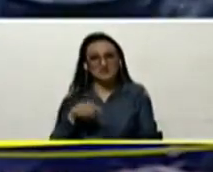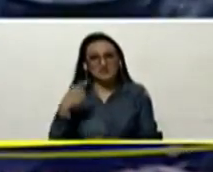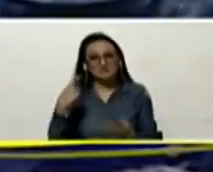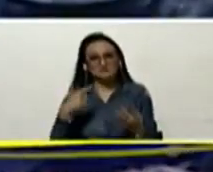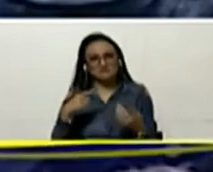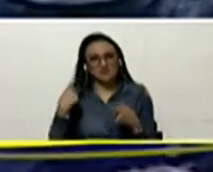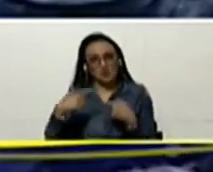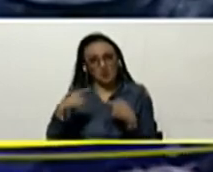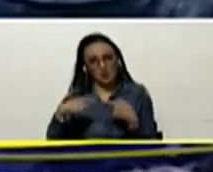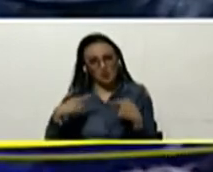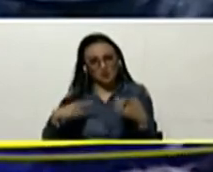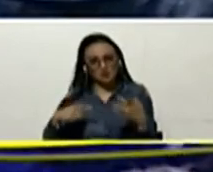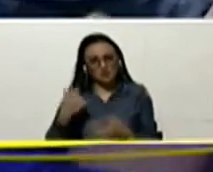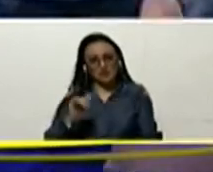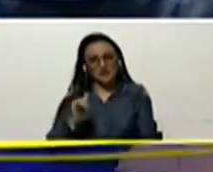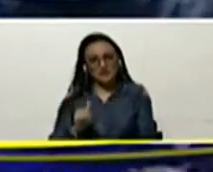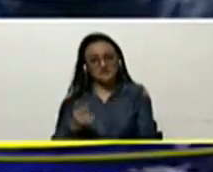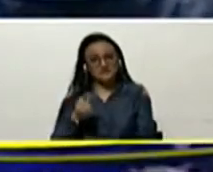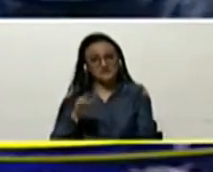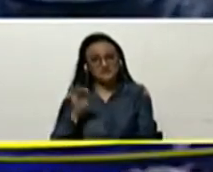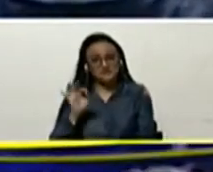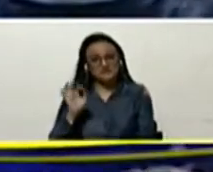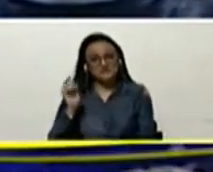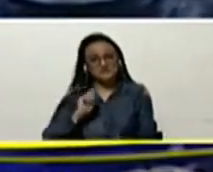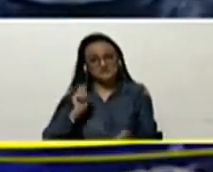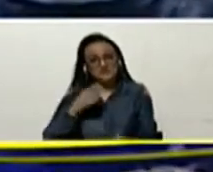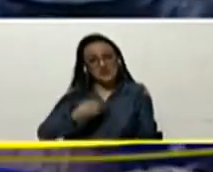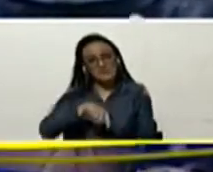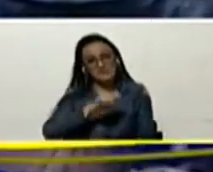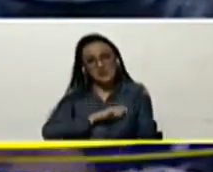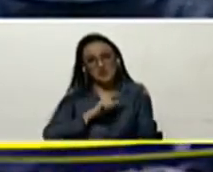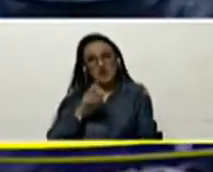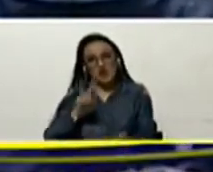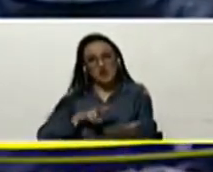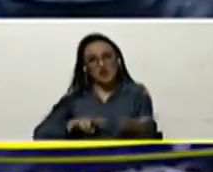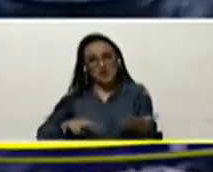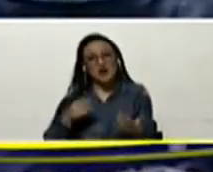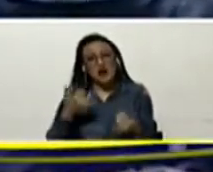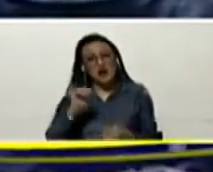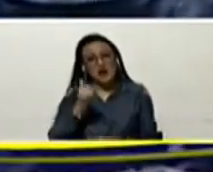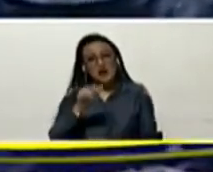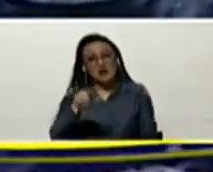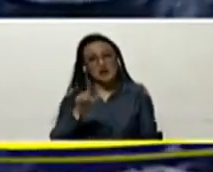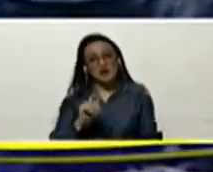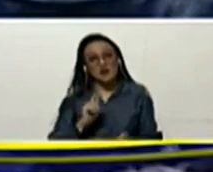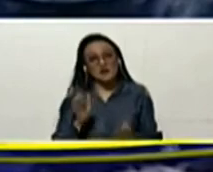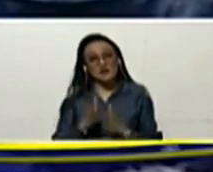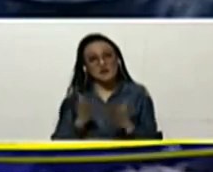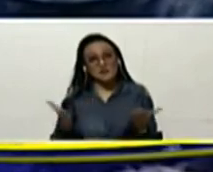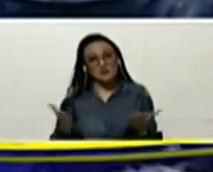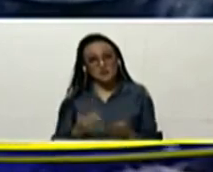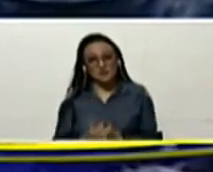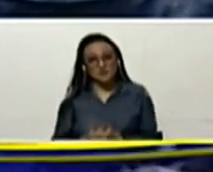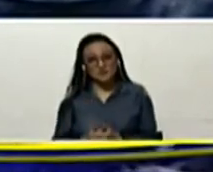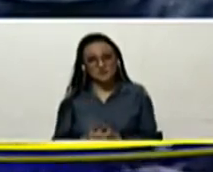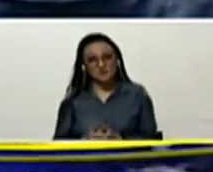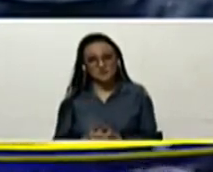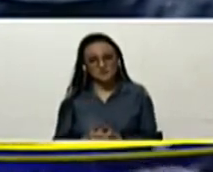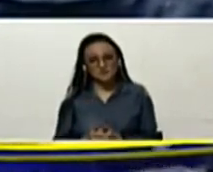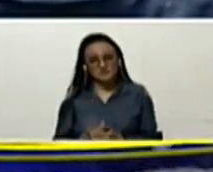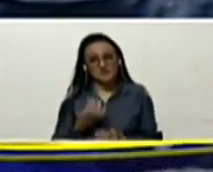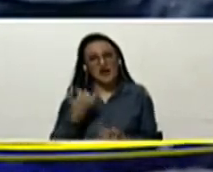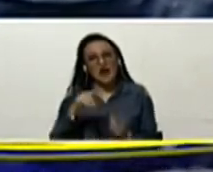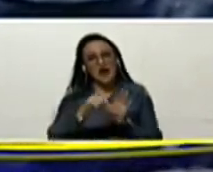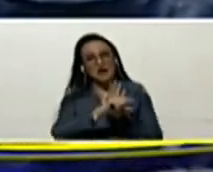a Juan Goytisolo, un ícono de la literatura española. Eso está en ese libro. Obviamente también hay